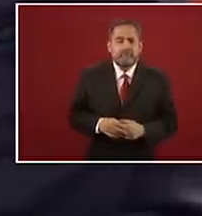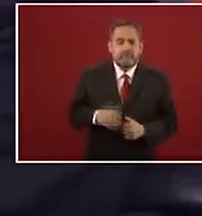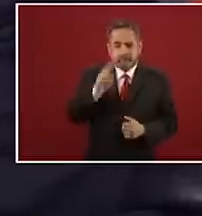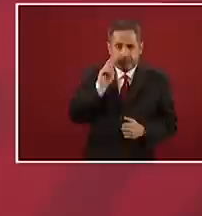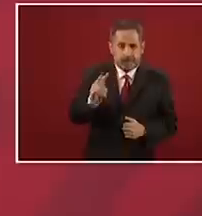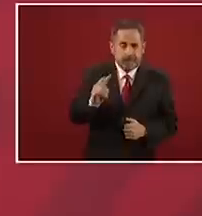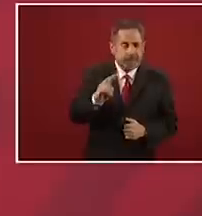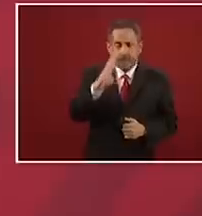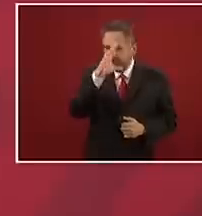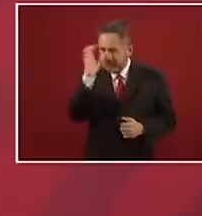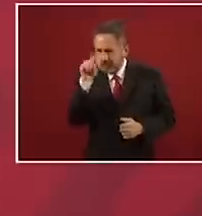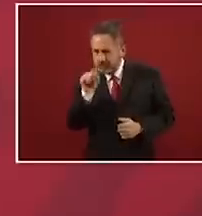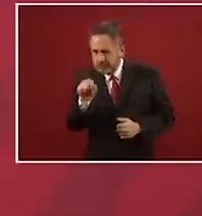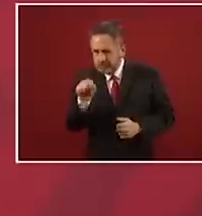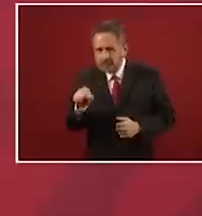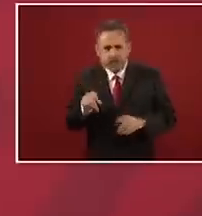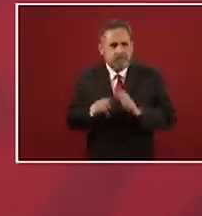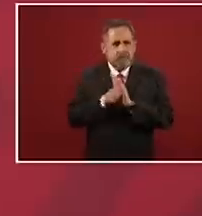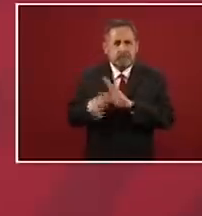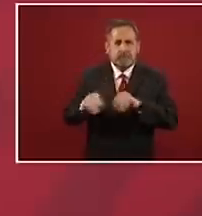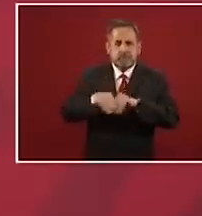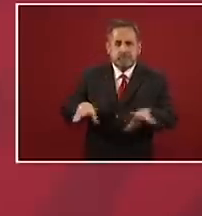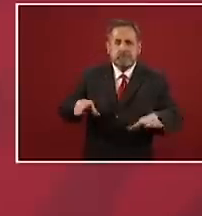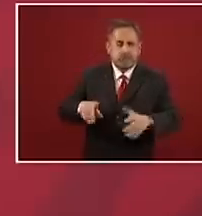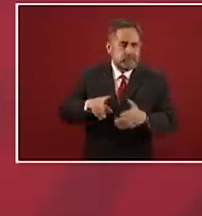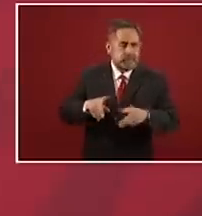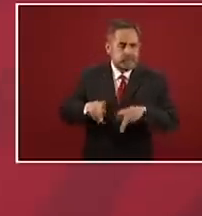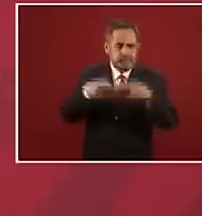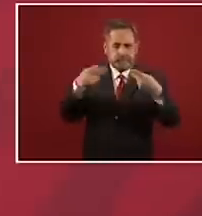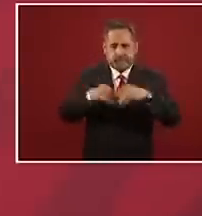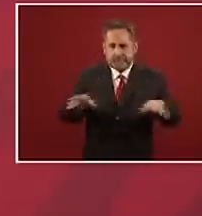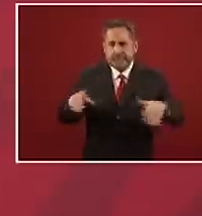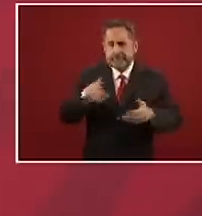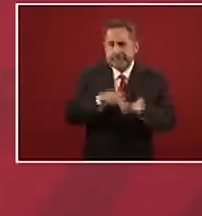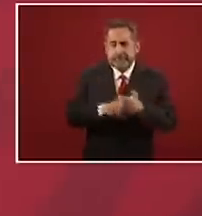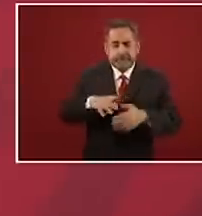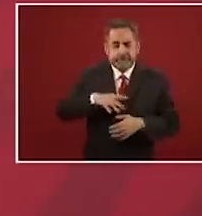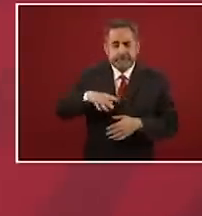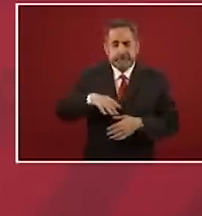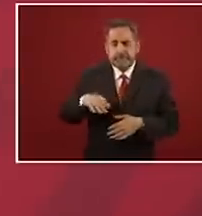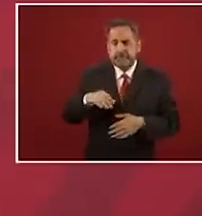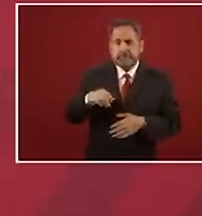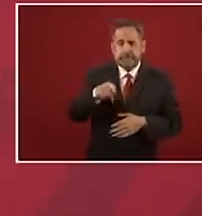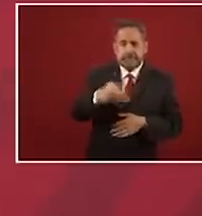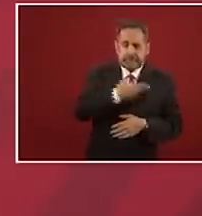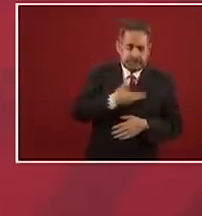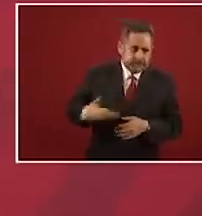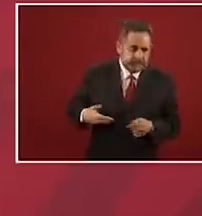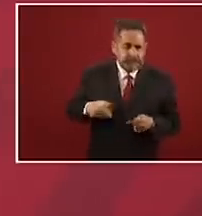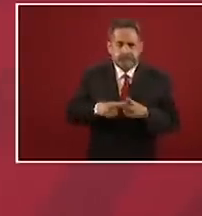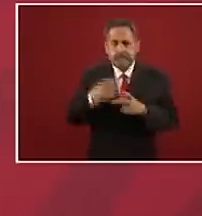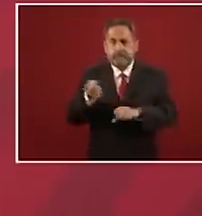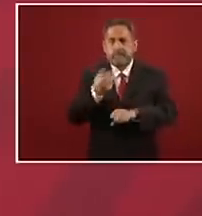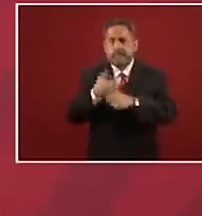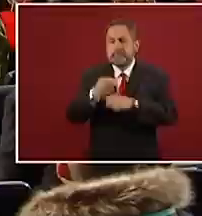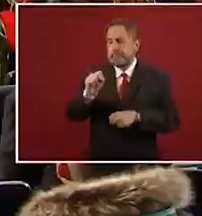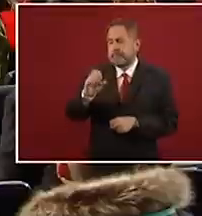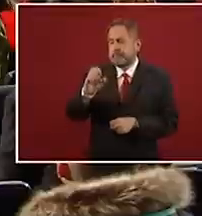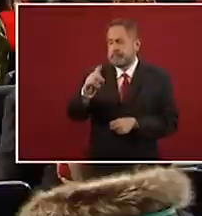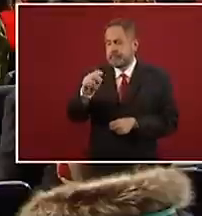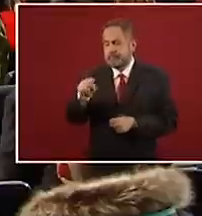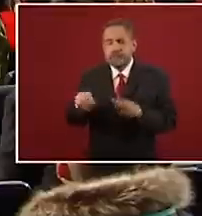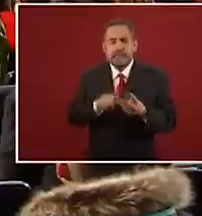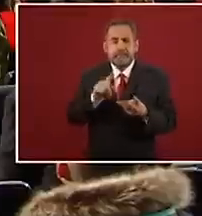vean una foto que salió en los periódicos en donde está el presidente, está el secretario de la Defensa,